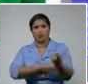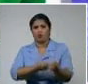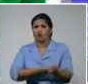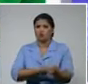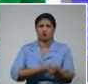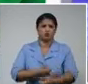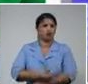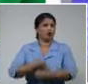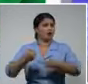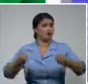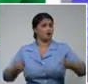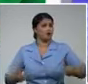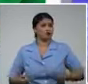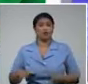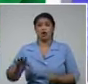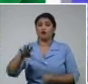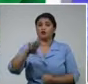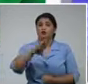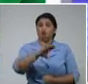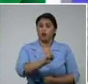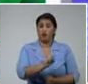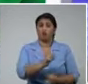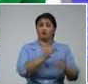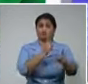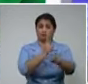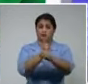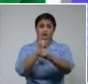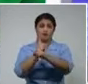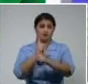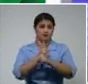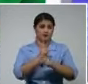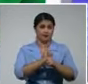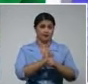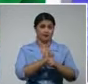deben de estar aislados hasta que se les